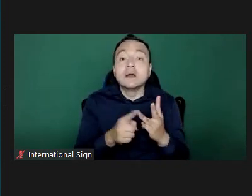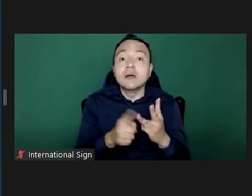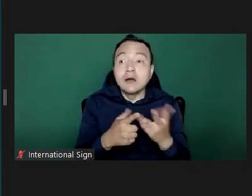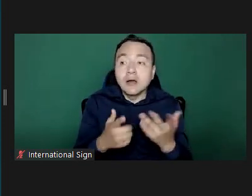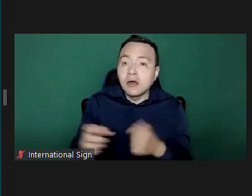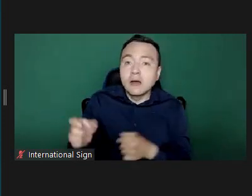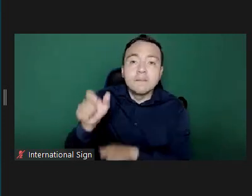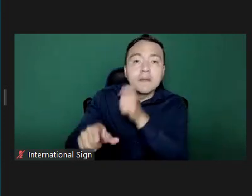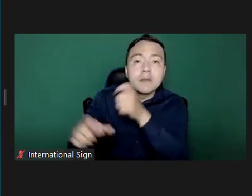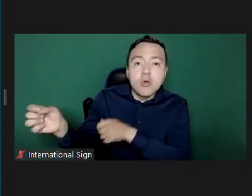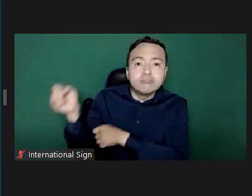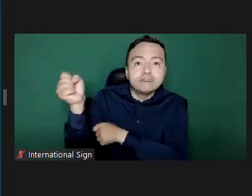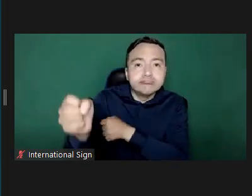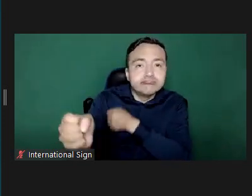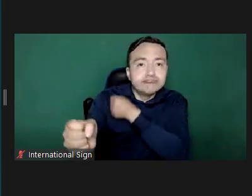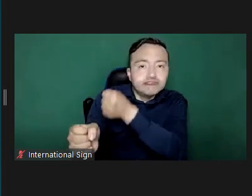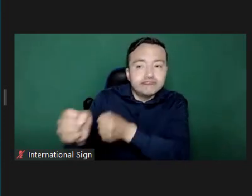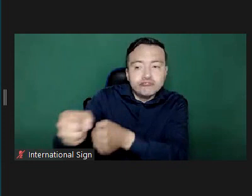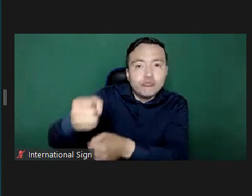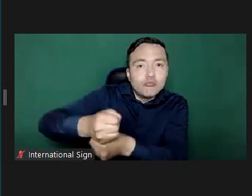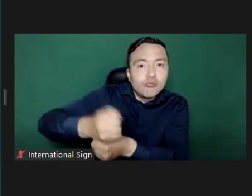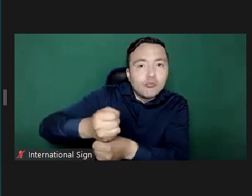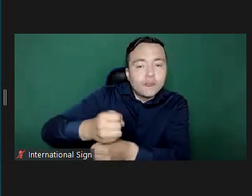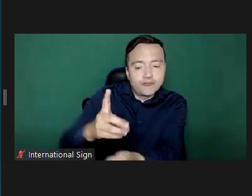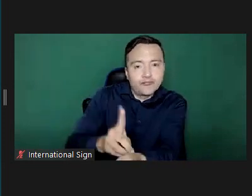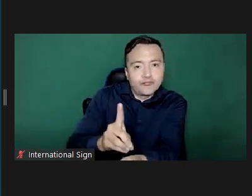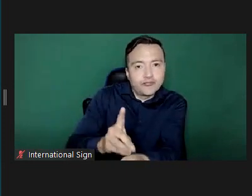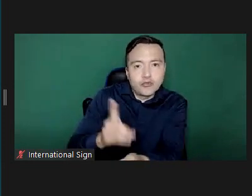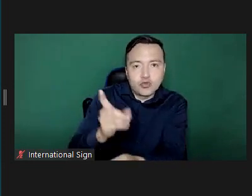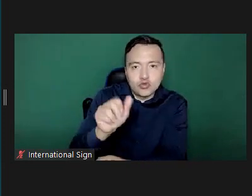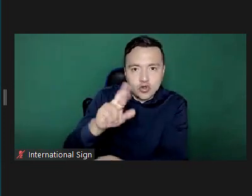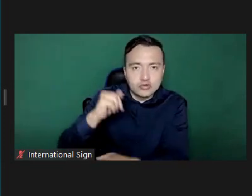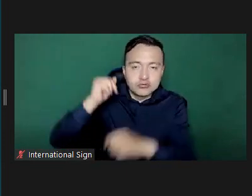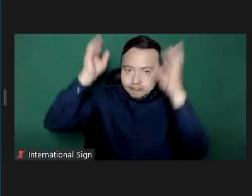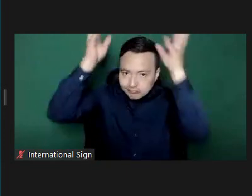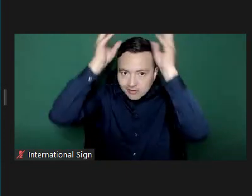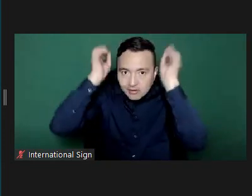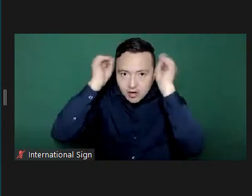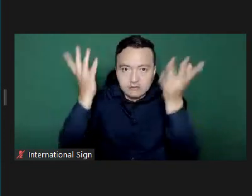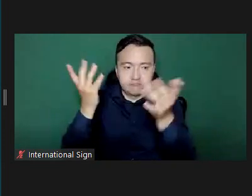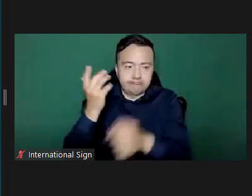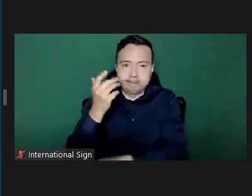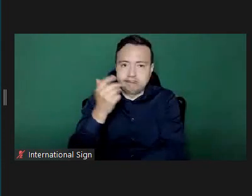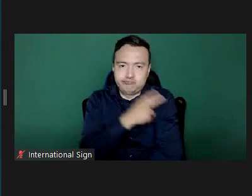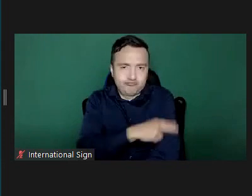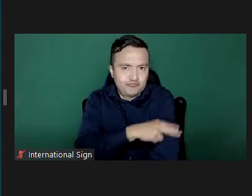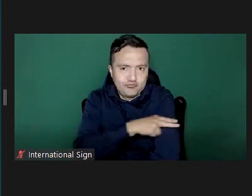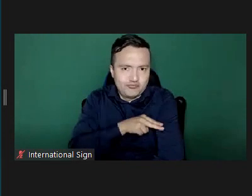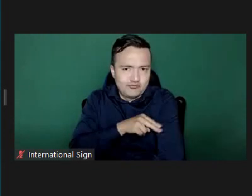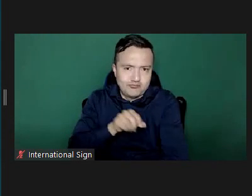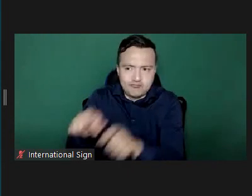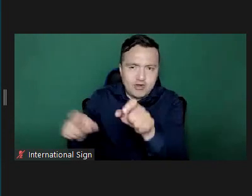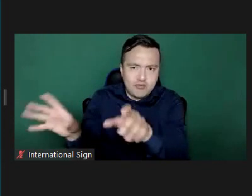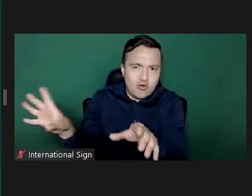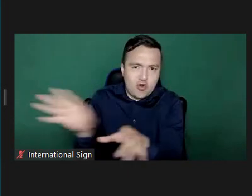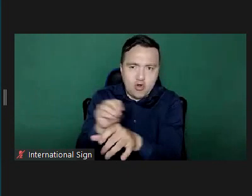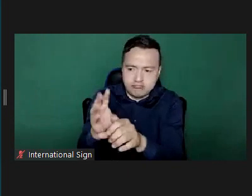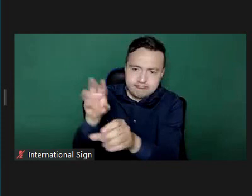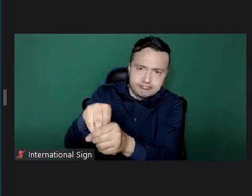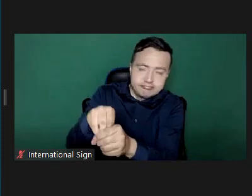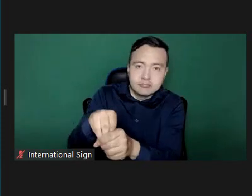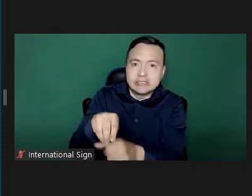futuro. Por COVID hemos tenido que aumentar nuestra dotación de personal en